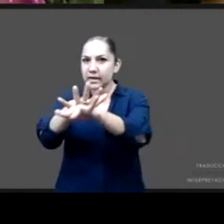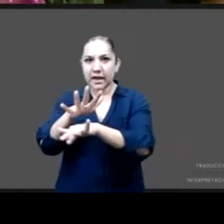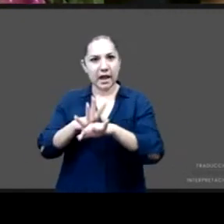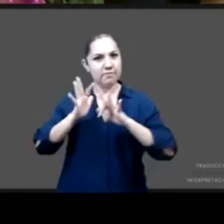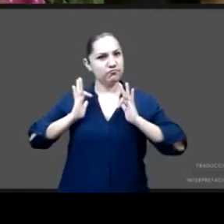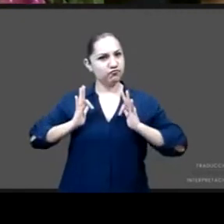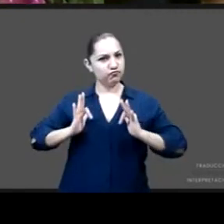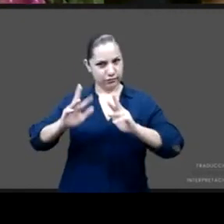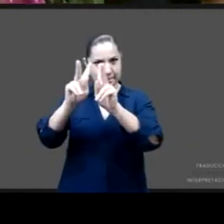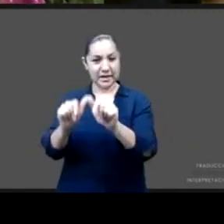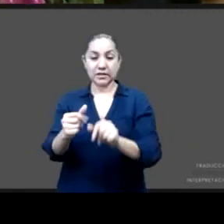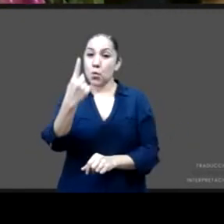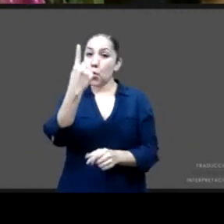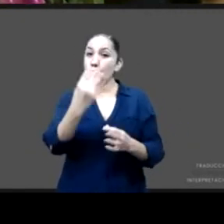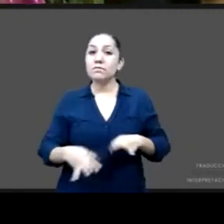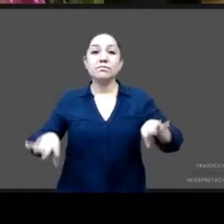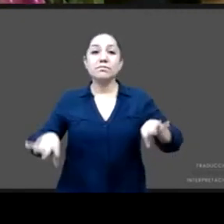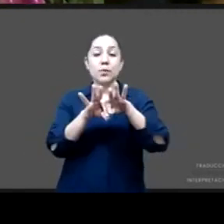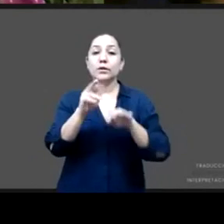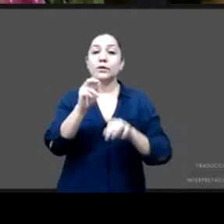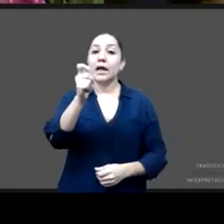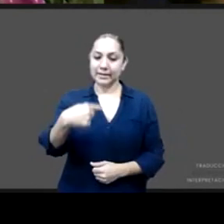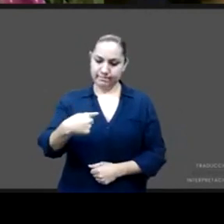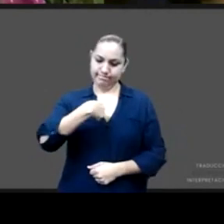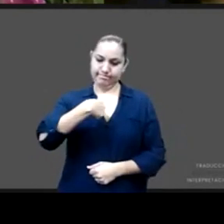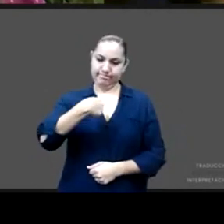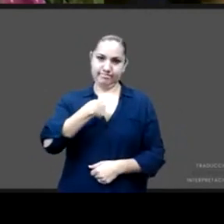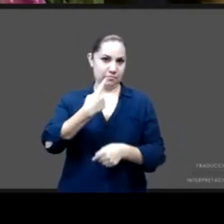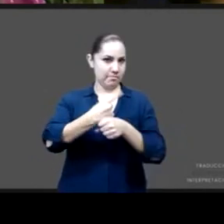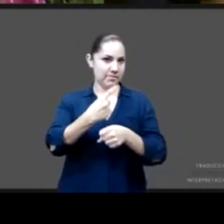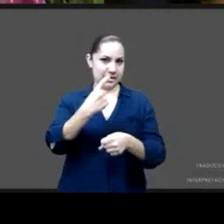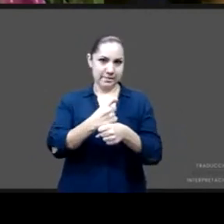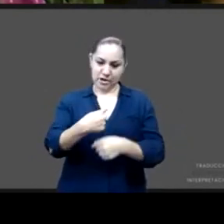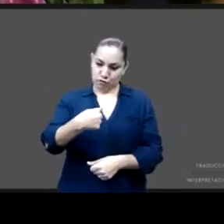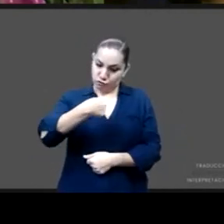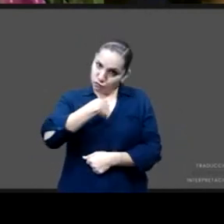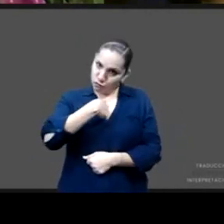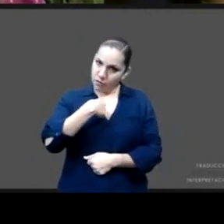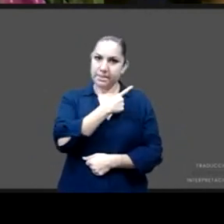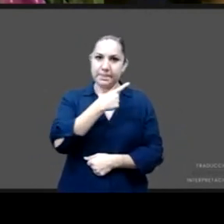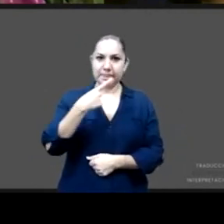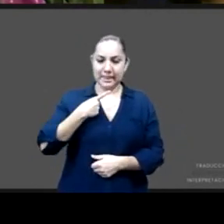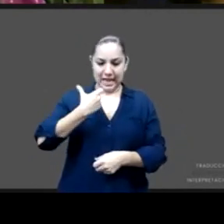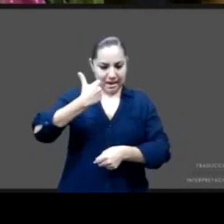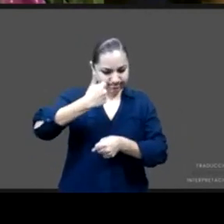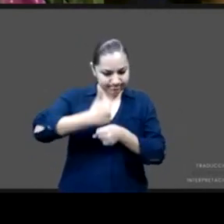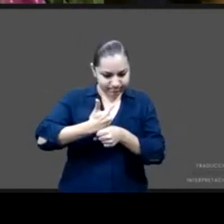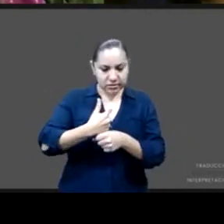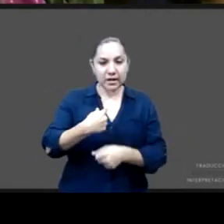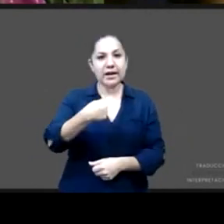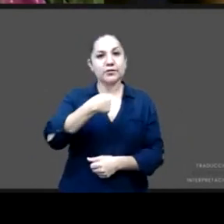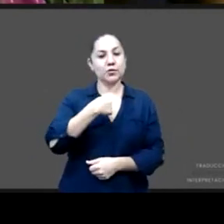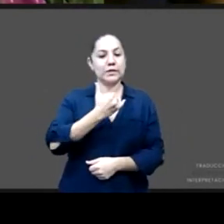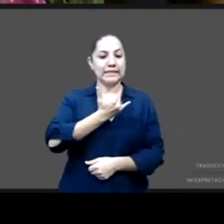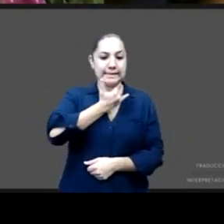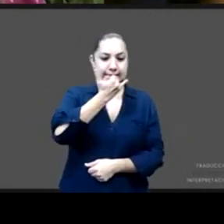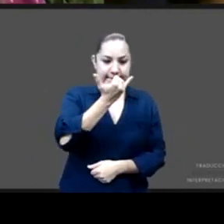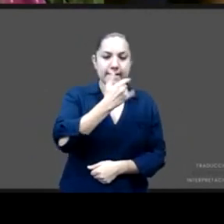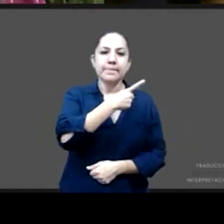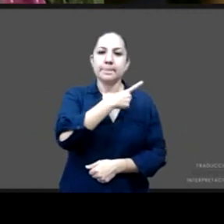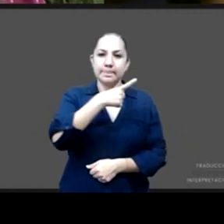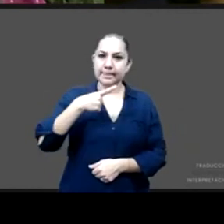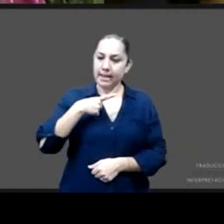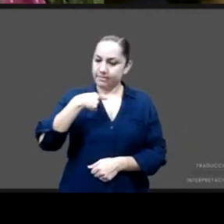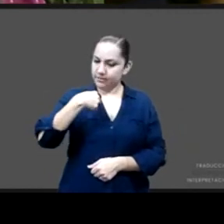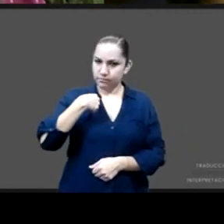vamos a lograr procesos de cambio y aprendizaje si no aceptamos nuestro propio error más grande o más pequeño y cotidianamente nos esforzamos por